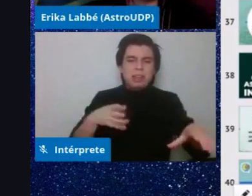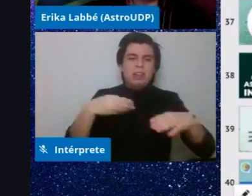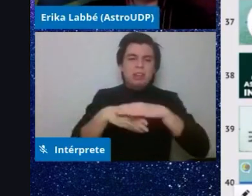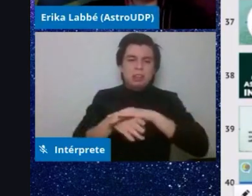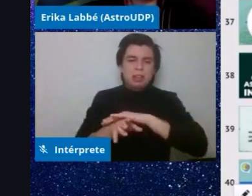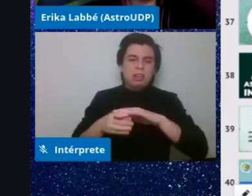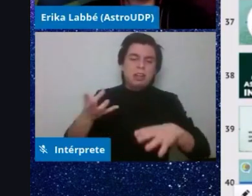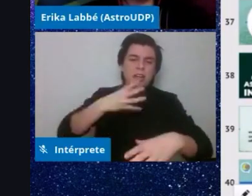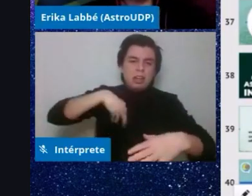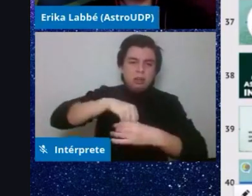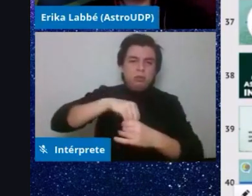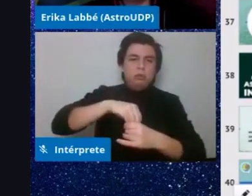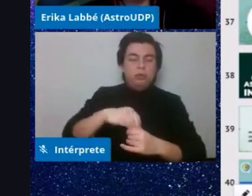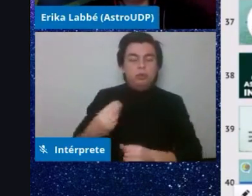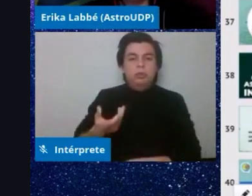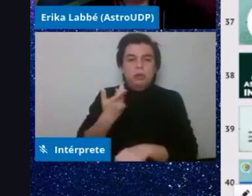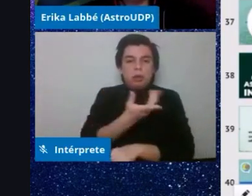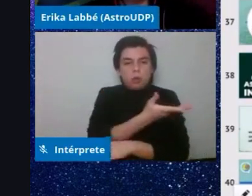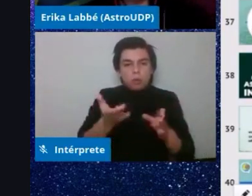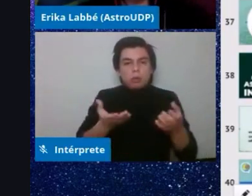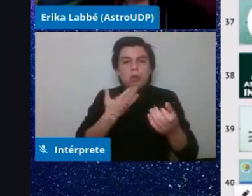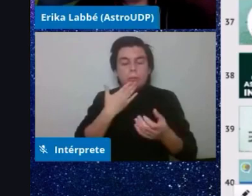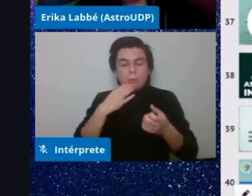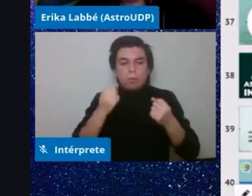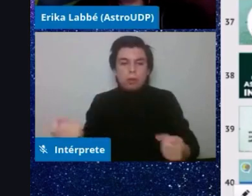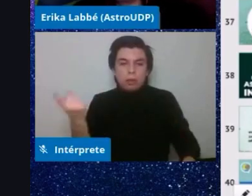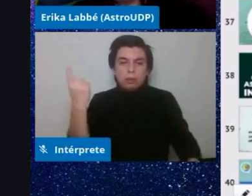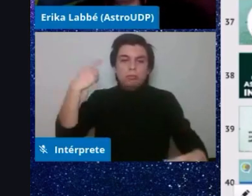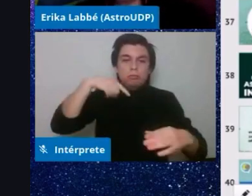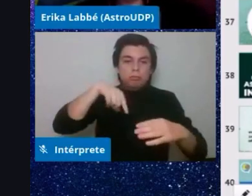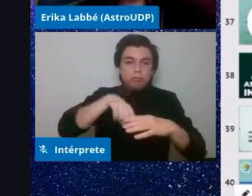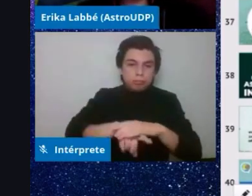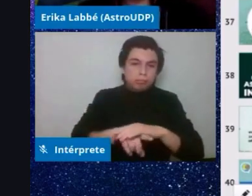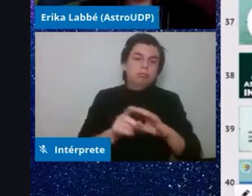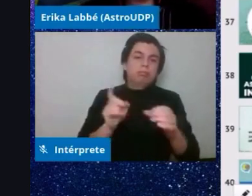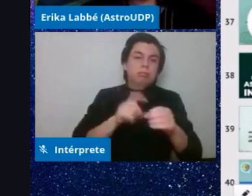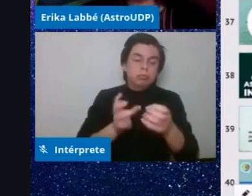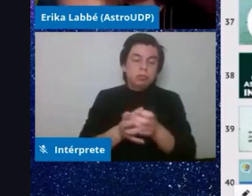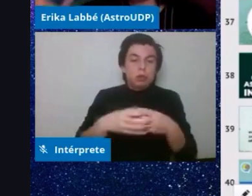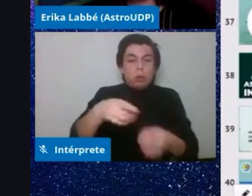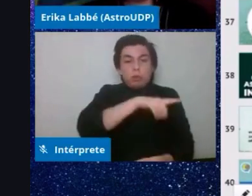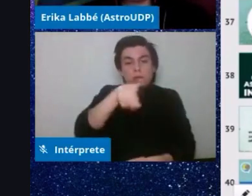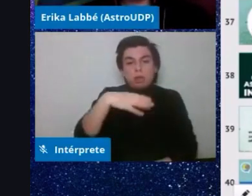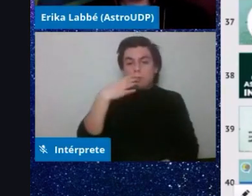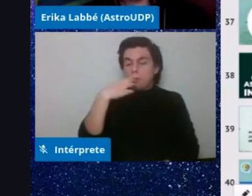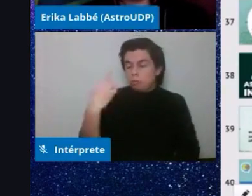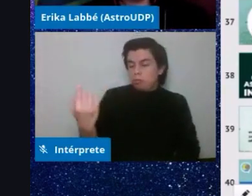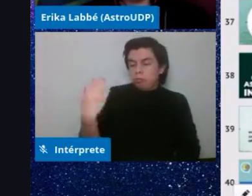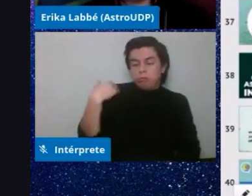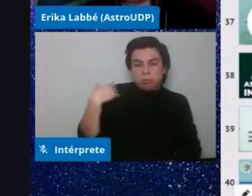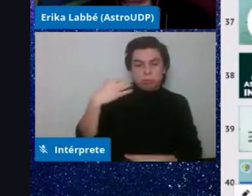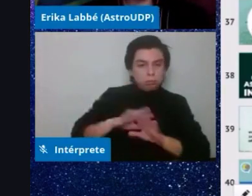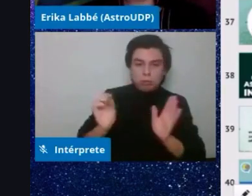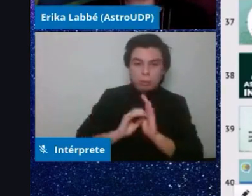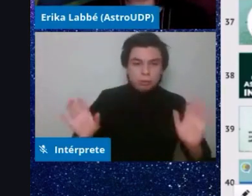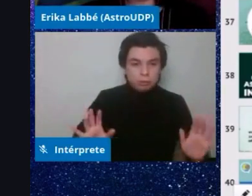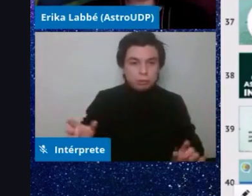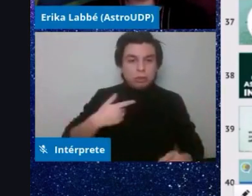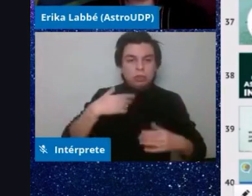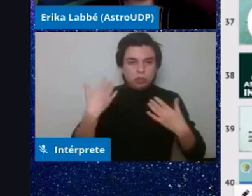los pueden integrar. Así que sí, es cosa de hablar nomás. Yo estoy detrás de todas las redes sociales del